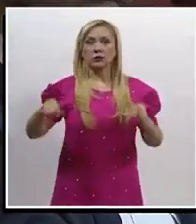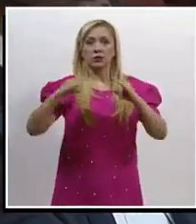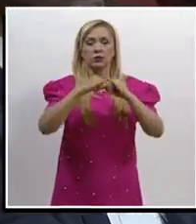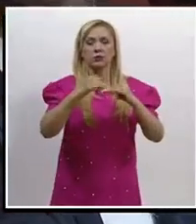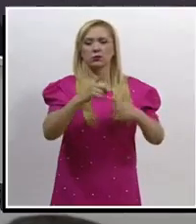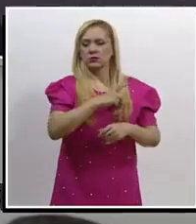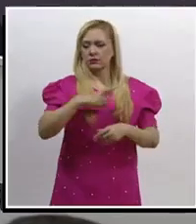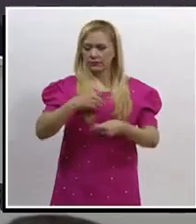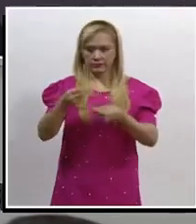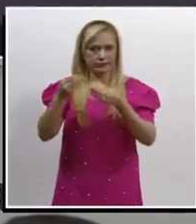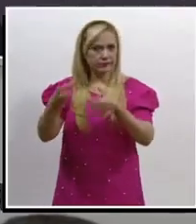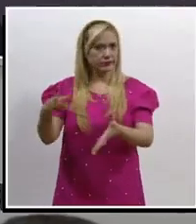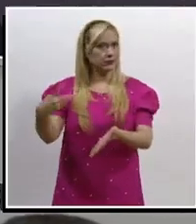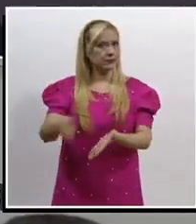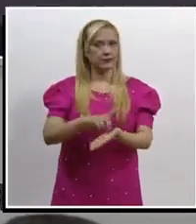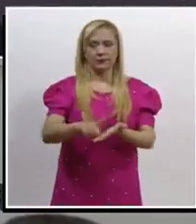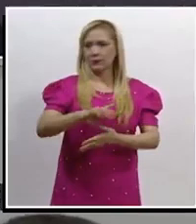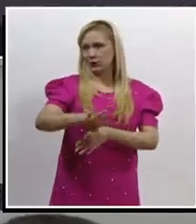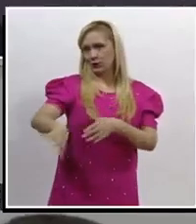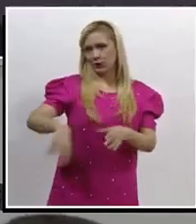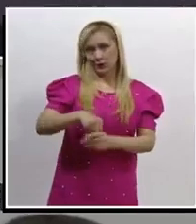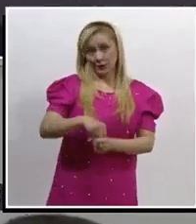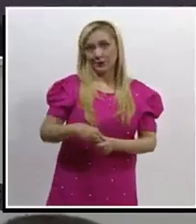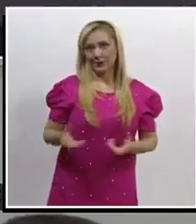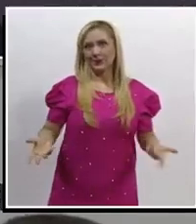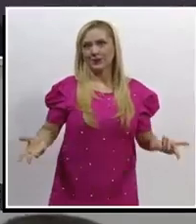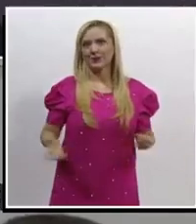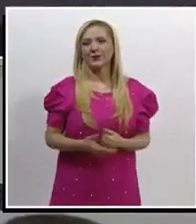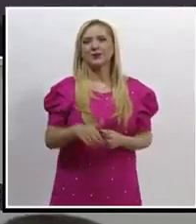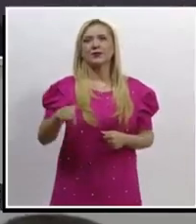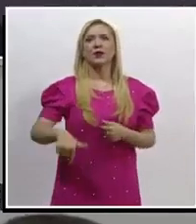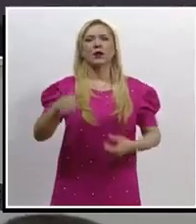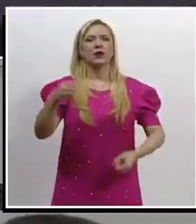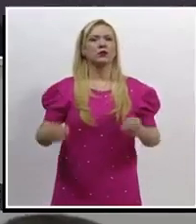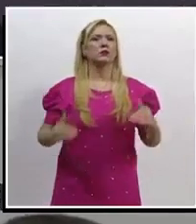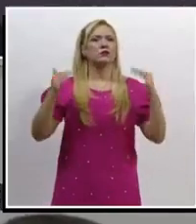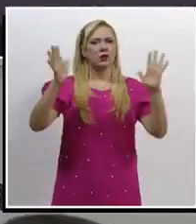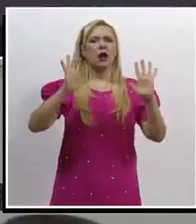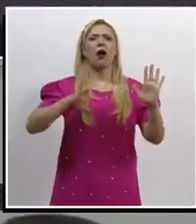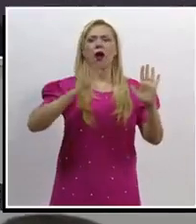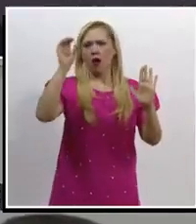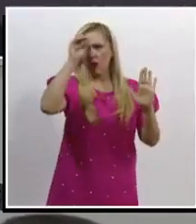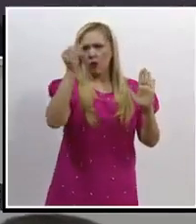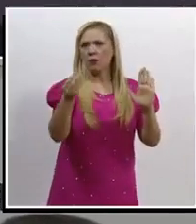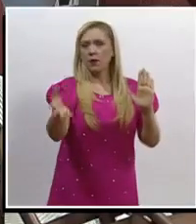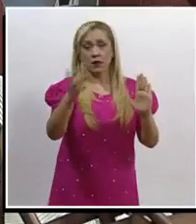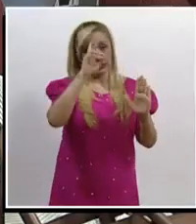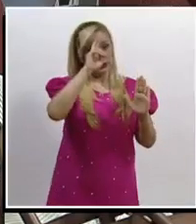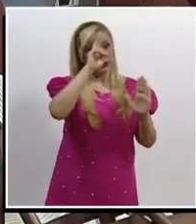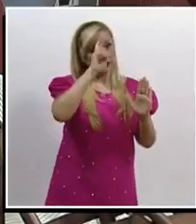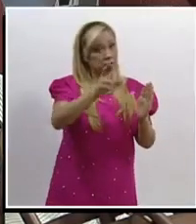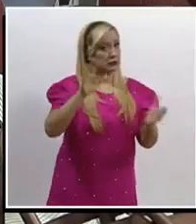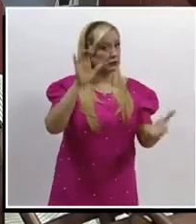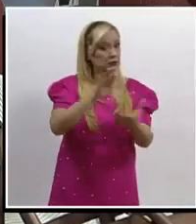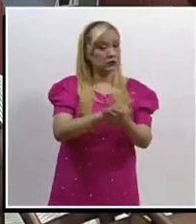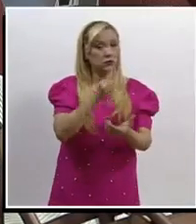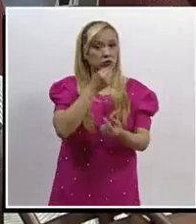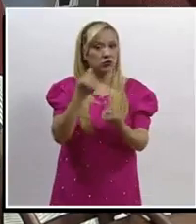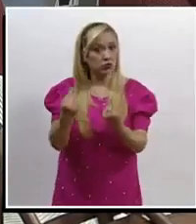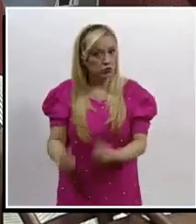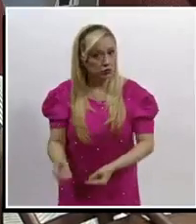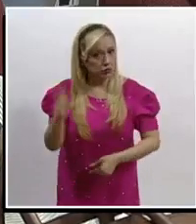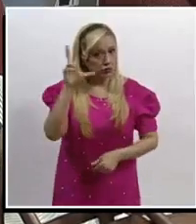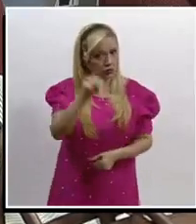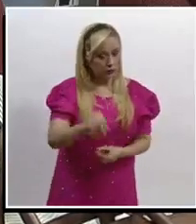ejercicio pleno de todos sus derechos. Recordó que el Pleno ha emitido criterios que prohíben el matrimonio infantil, que protegen la salud de